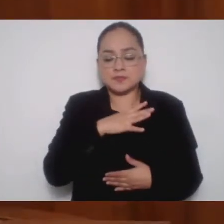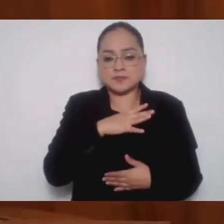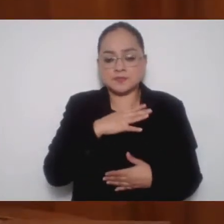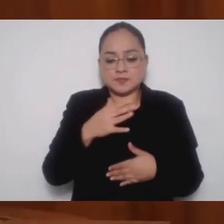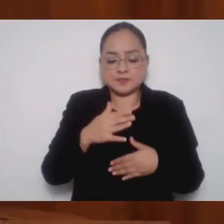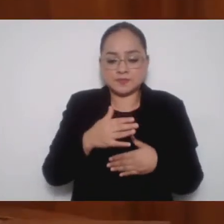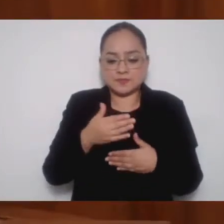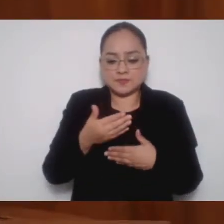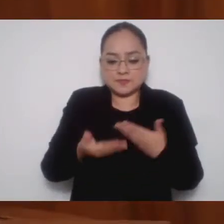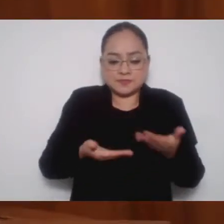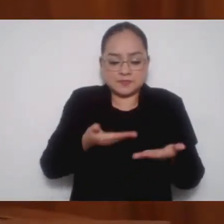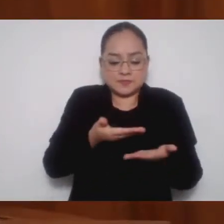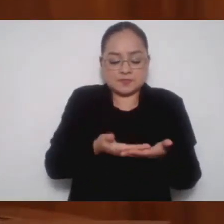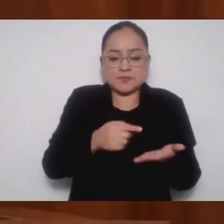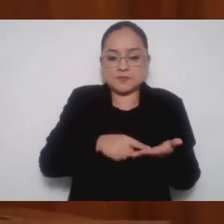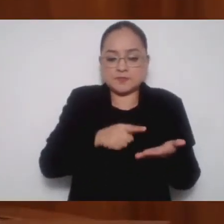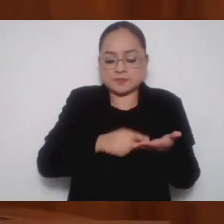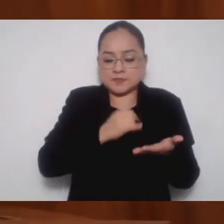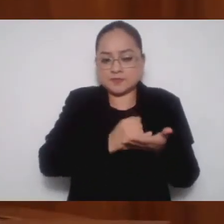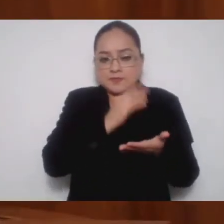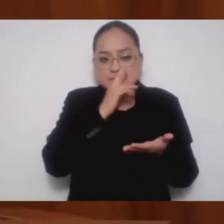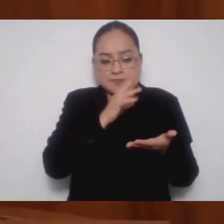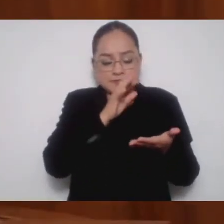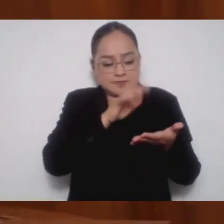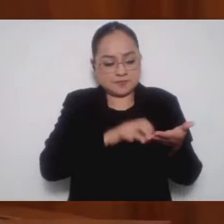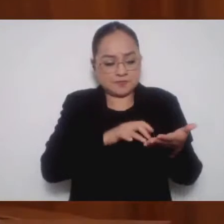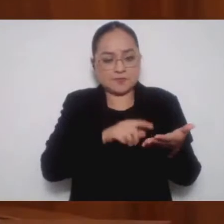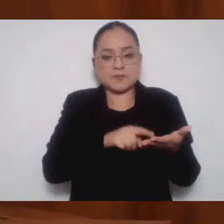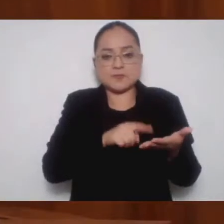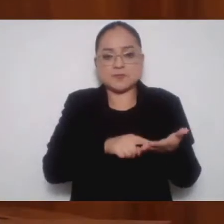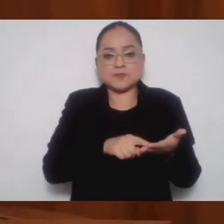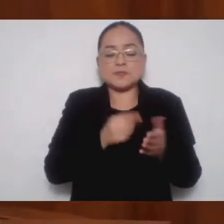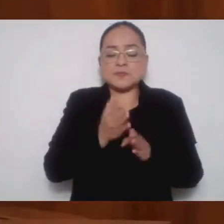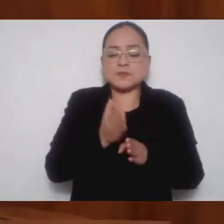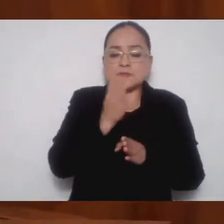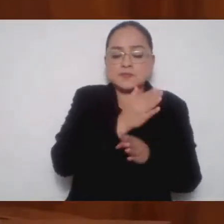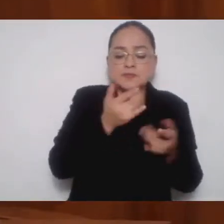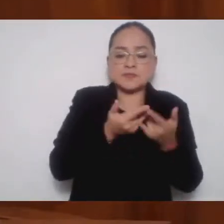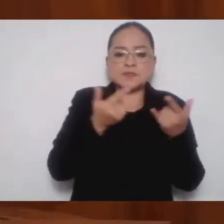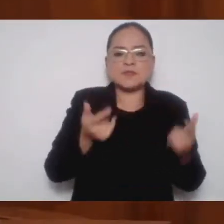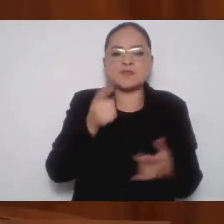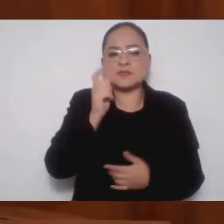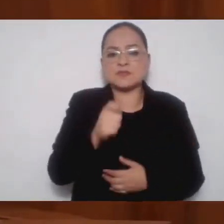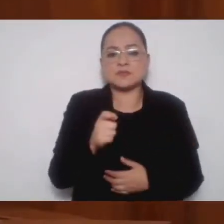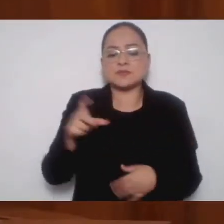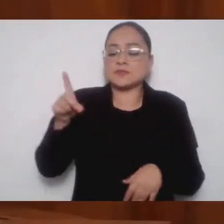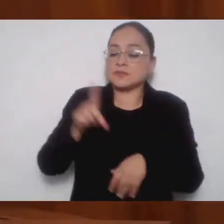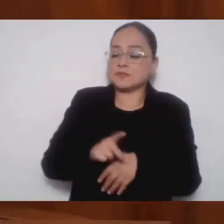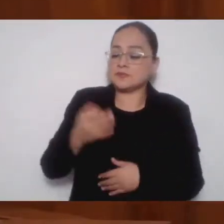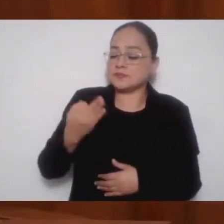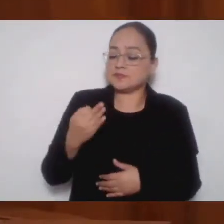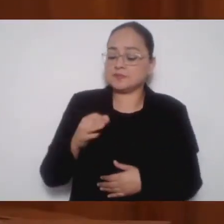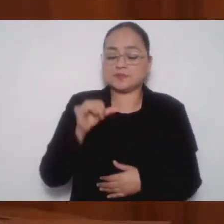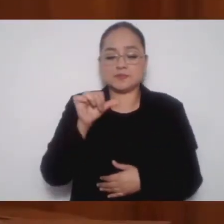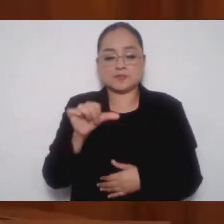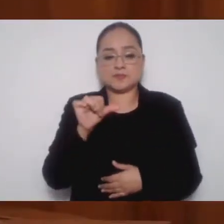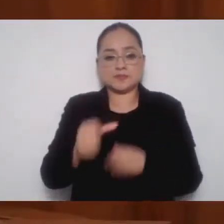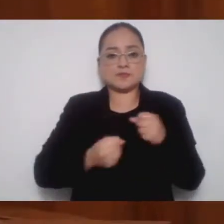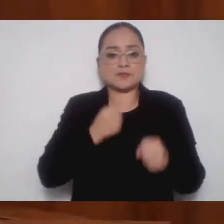pleno el siguiente dictamen. Antecedentes. El 16 de febrero